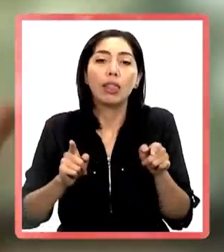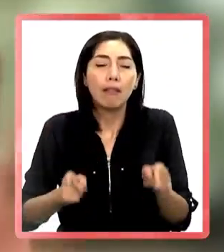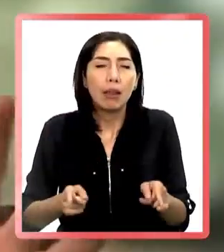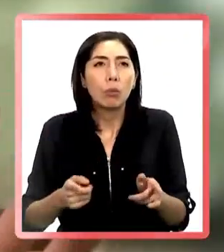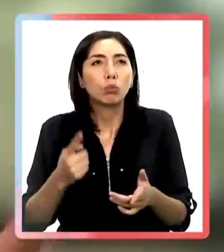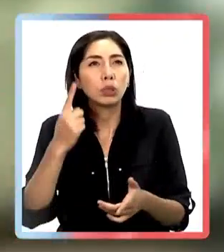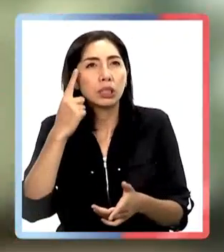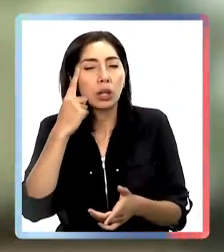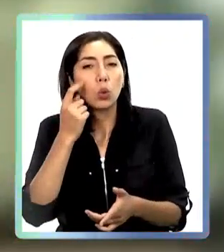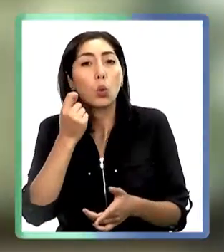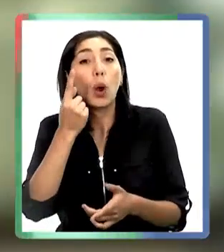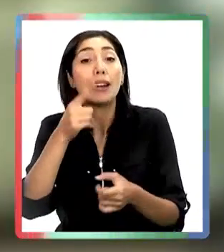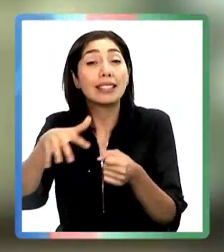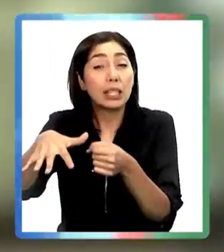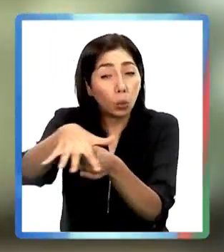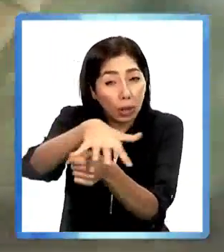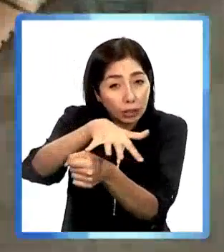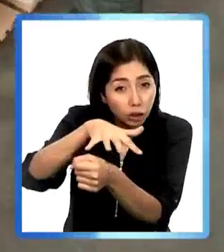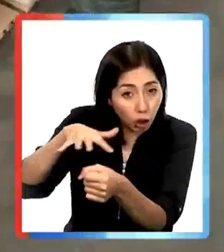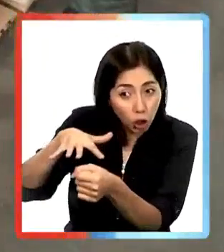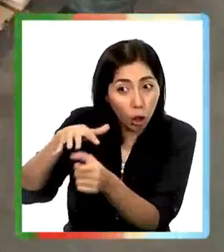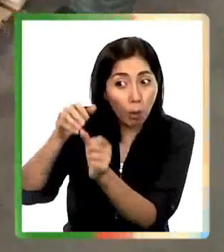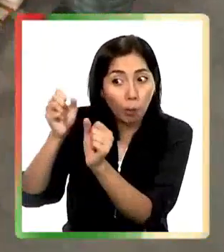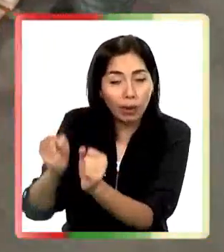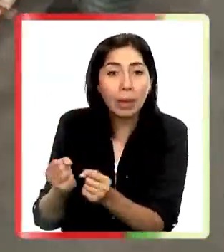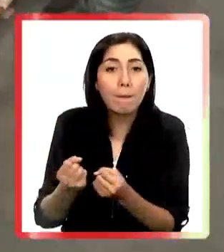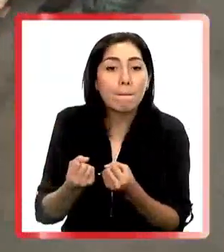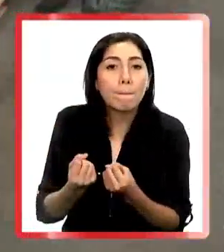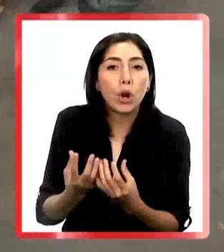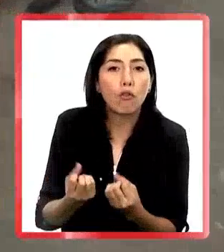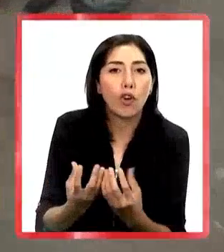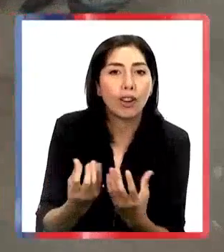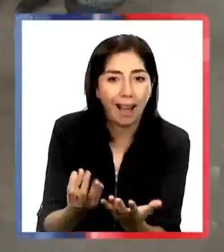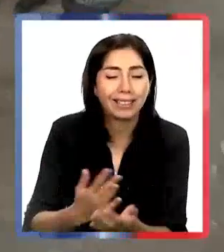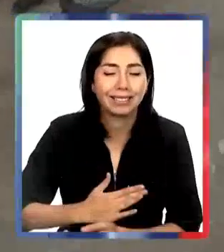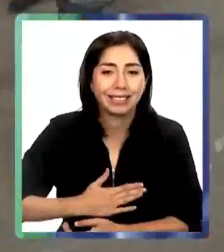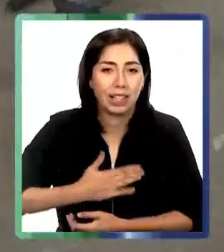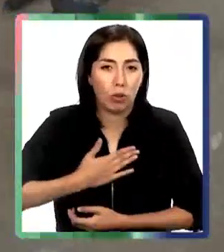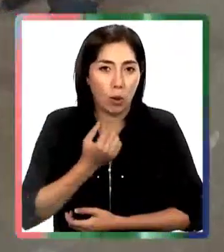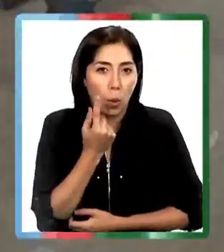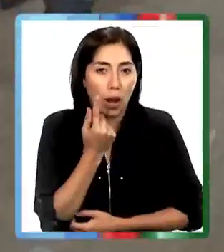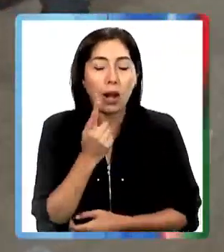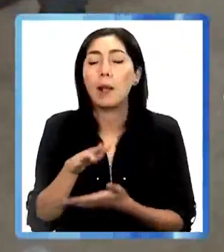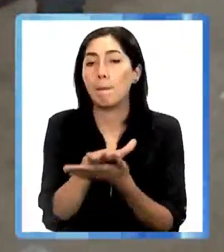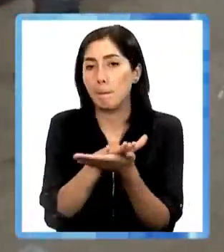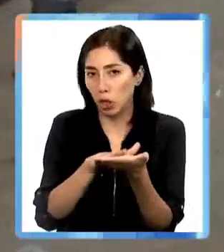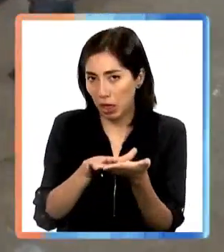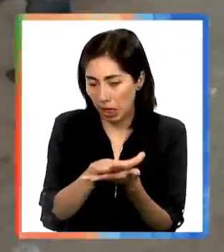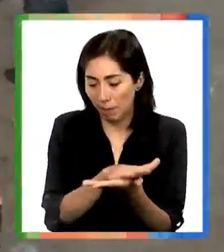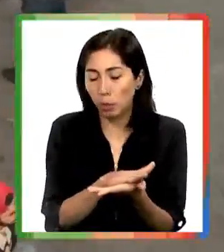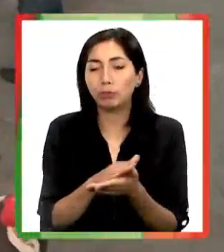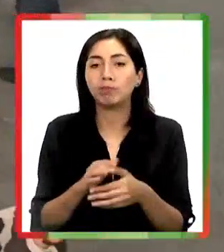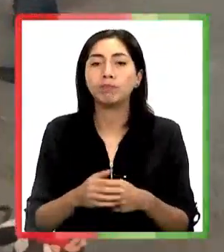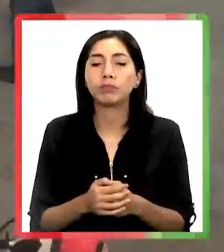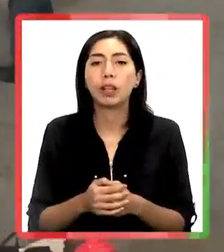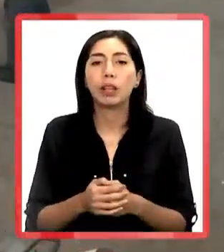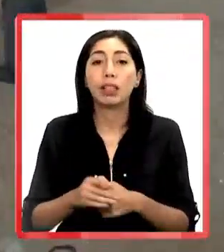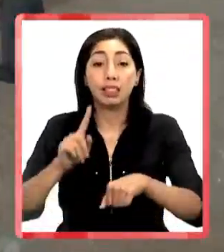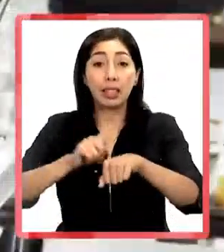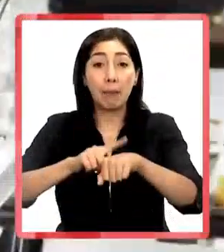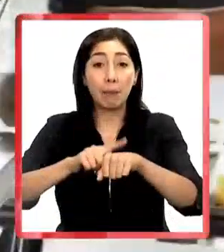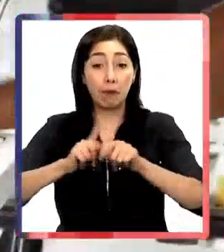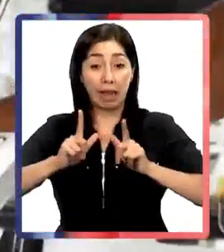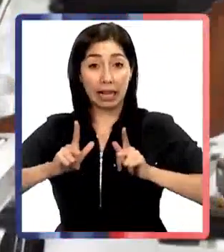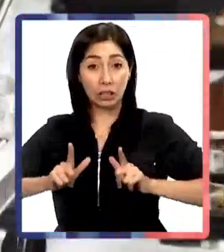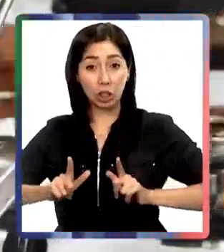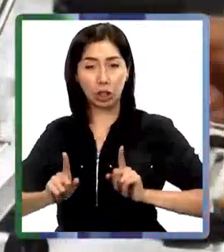reconocer qué situaciones pudieran favorecer que aparezcan estos síntomas. Por ejemplo, si es que el periodo de vacaciones